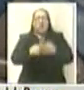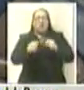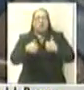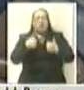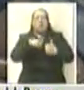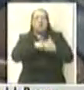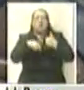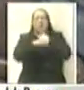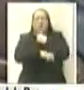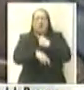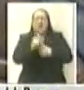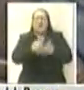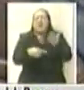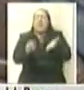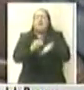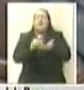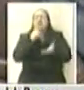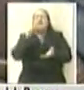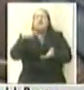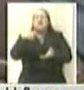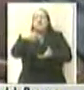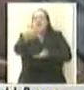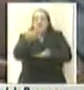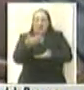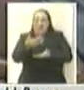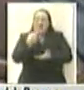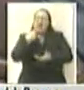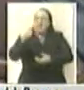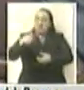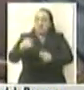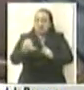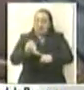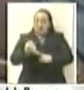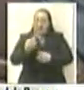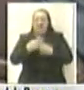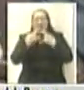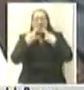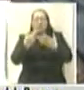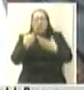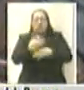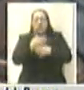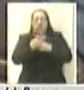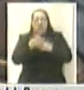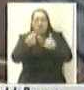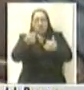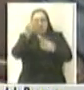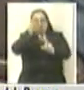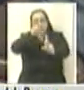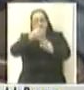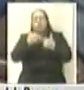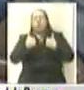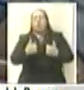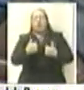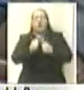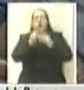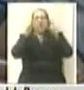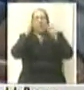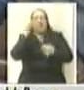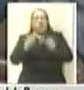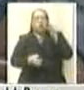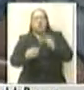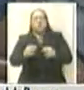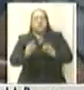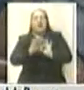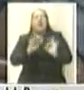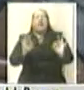nuestro país. ¿Y qué más se requiere, señor? Se requiere que respondan de manera idónea a las demandas de justicia.